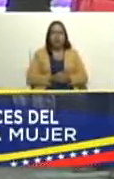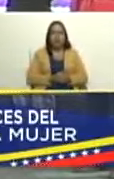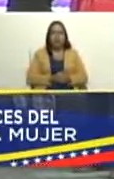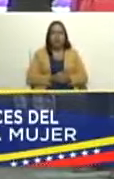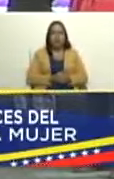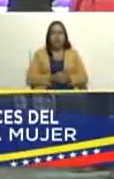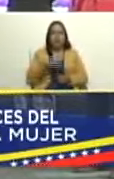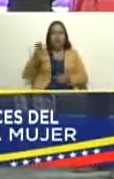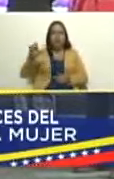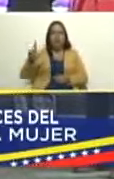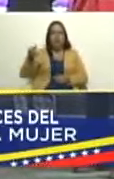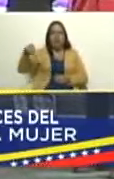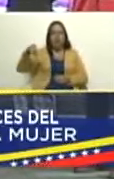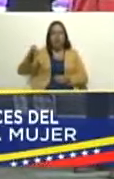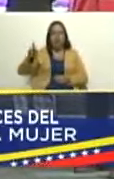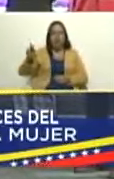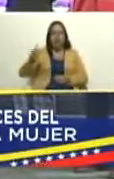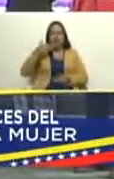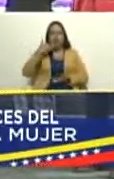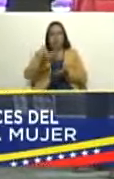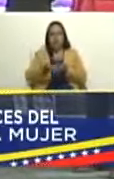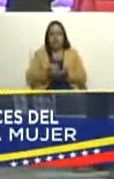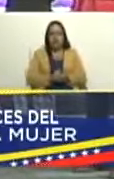Yenmira, gracias.